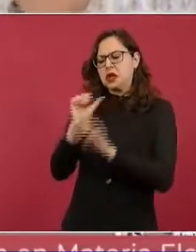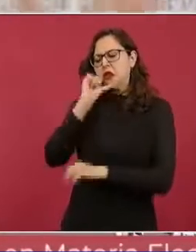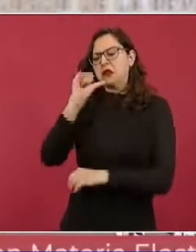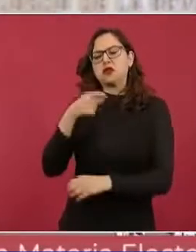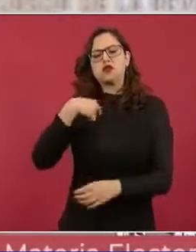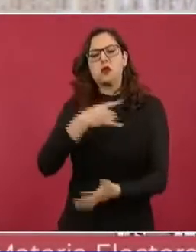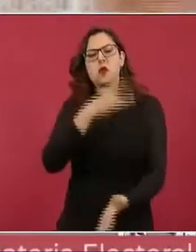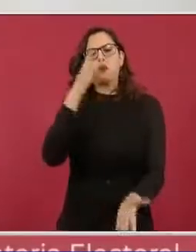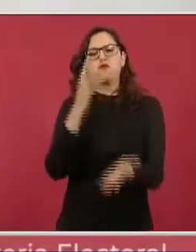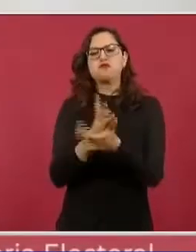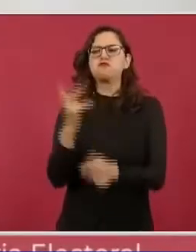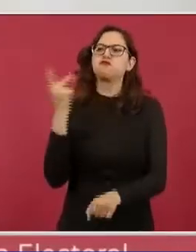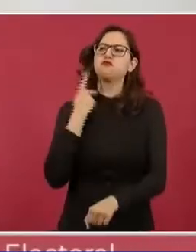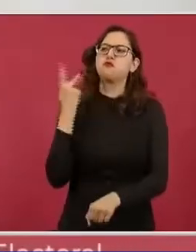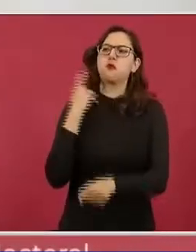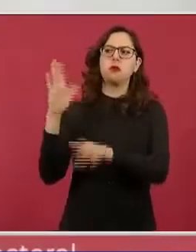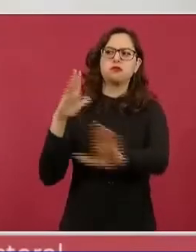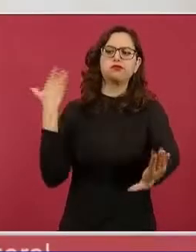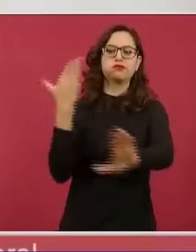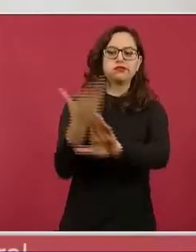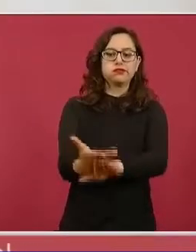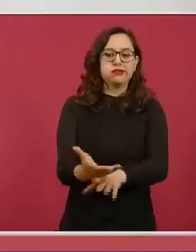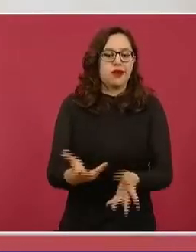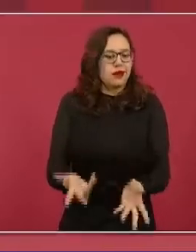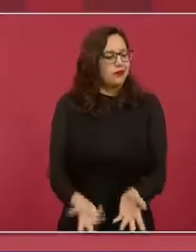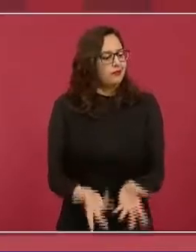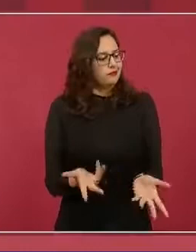es lo que siempre he dicho,